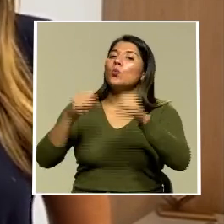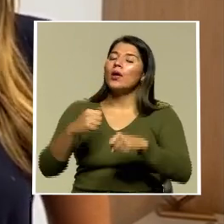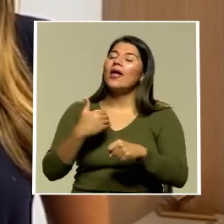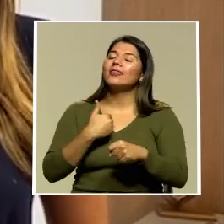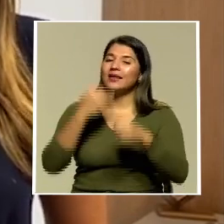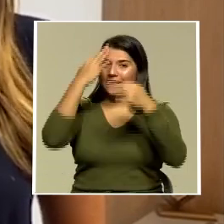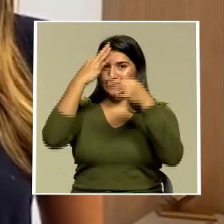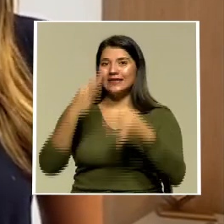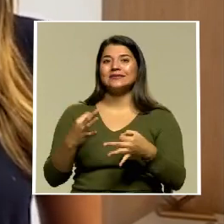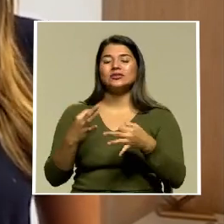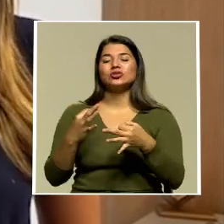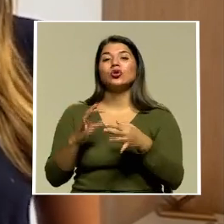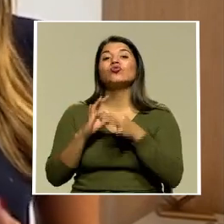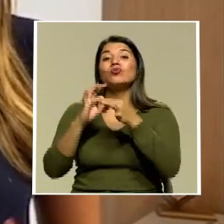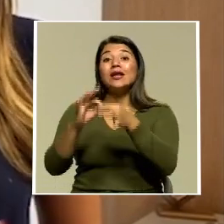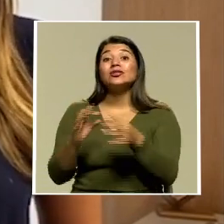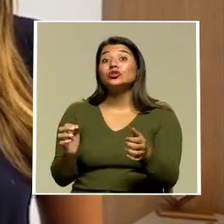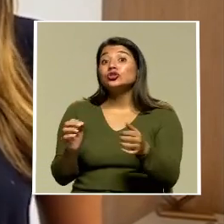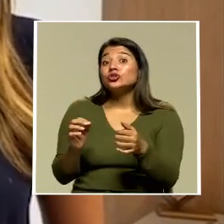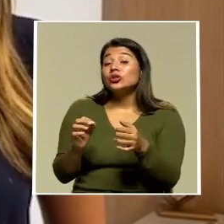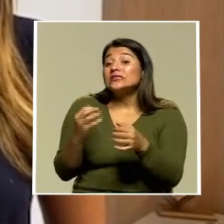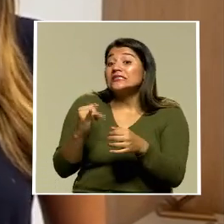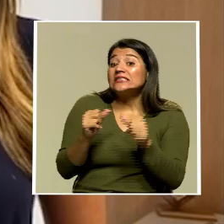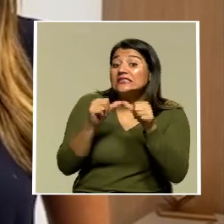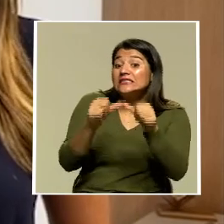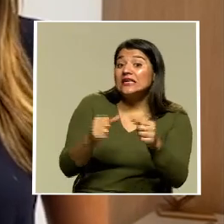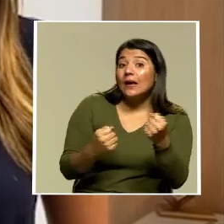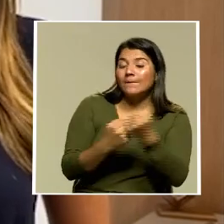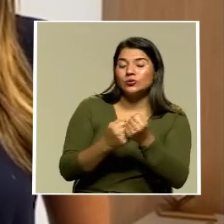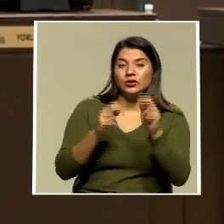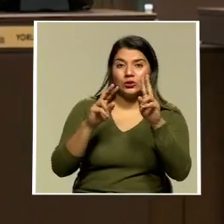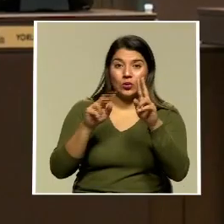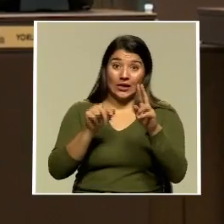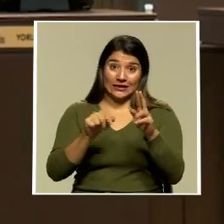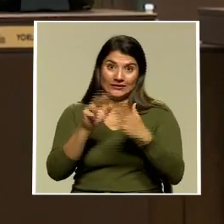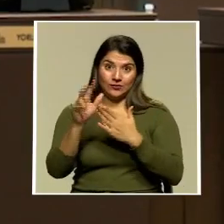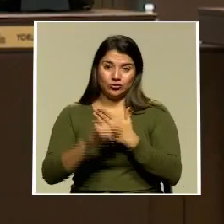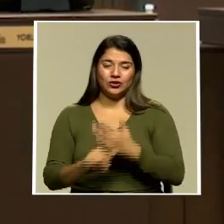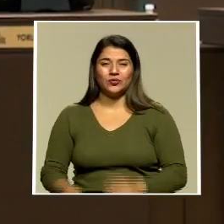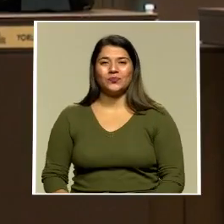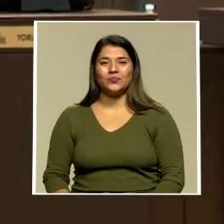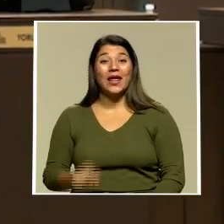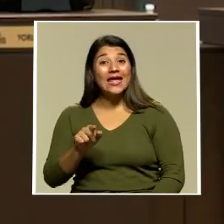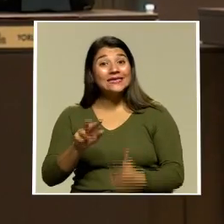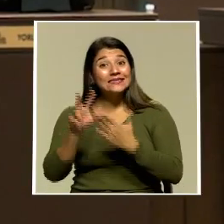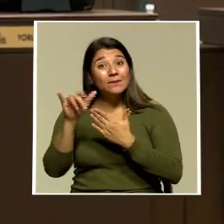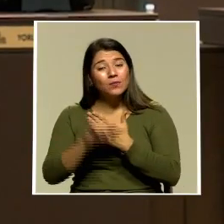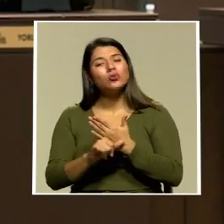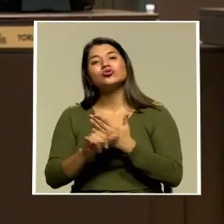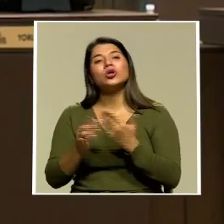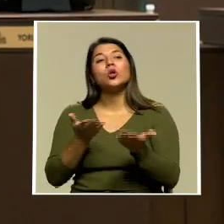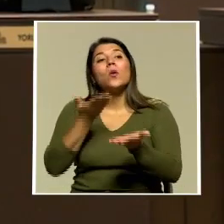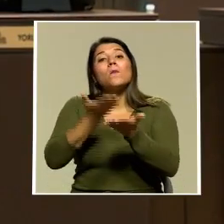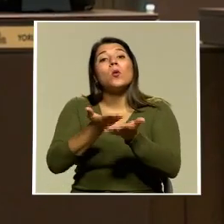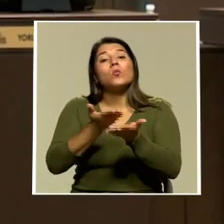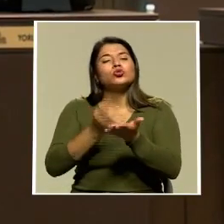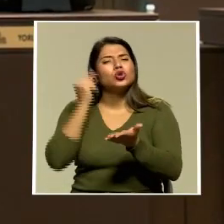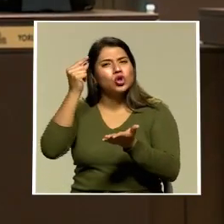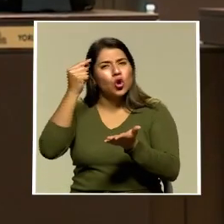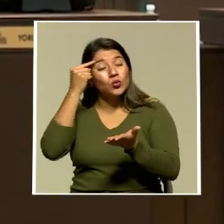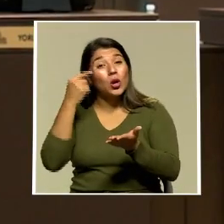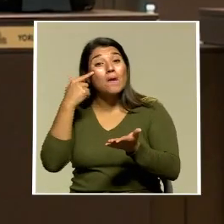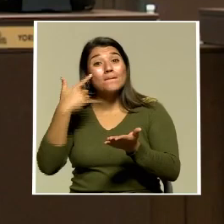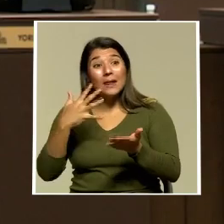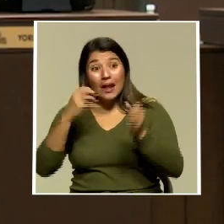una decisión con respecto a continuar apoyando este tema. Este proyecto fue convocado por el Poder Ejecutivo para verse